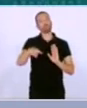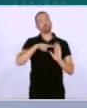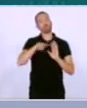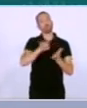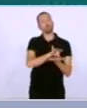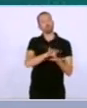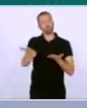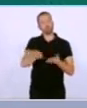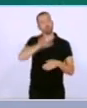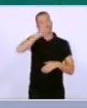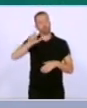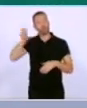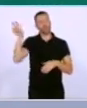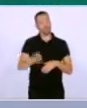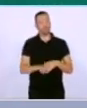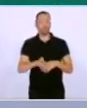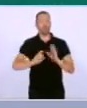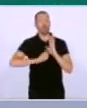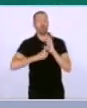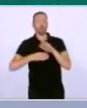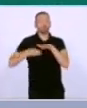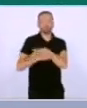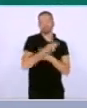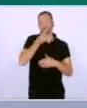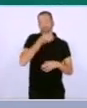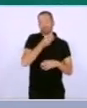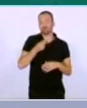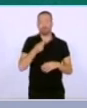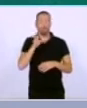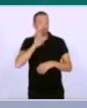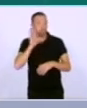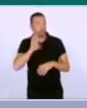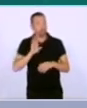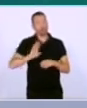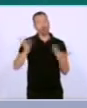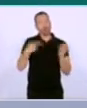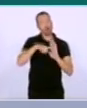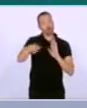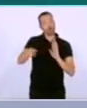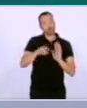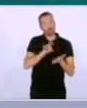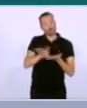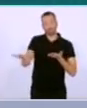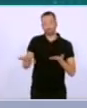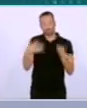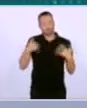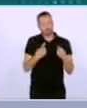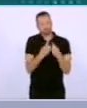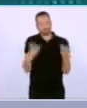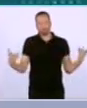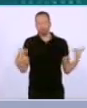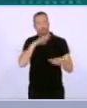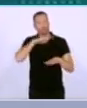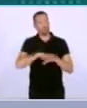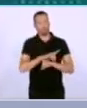nuestras fronteras y sin embargo esas órdenes de expulsión estén sin ejecutar de manera masiva evidentemente eso genera